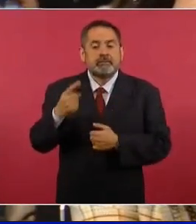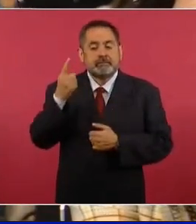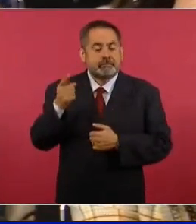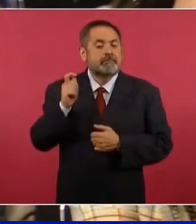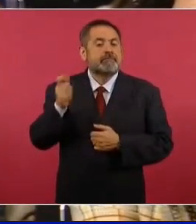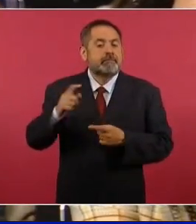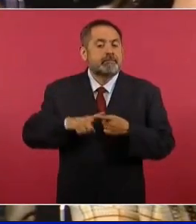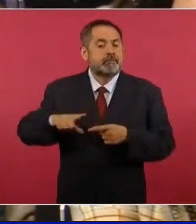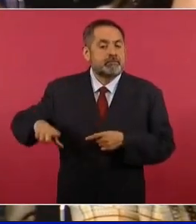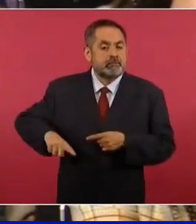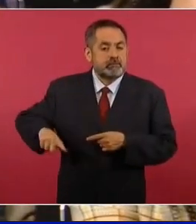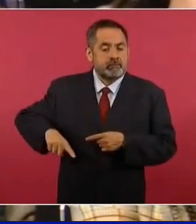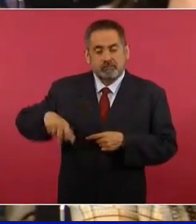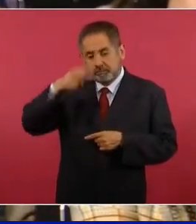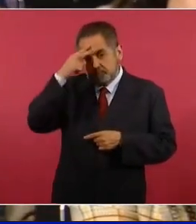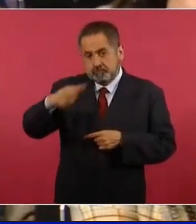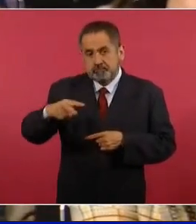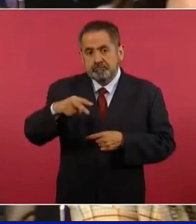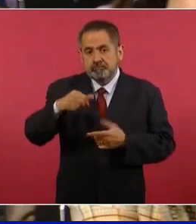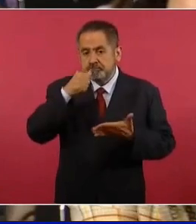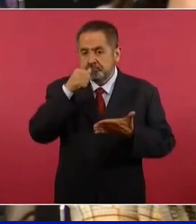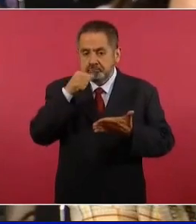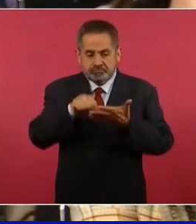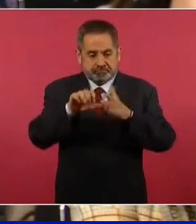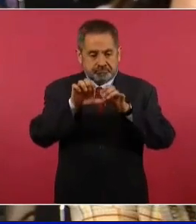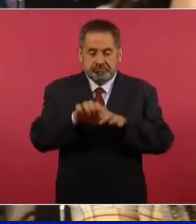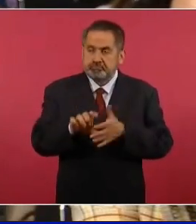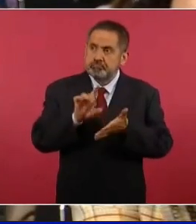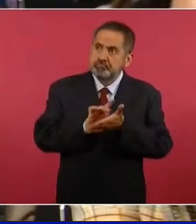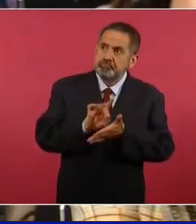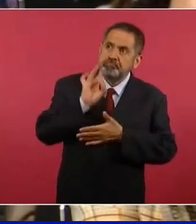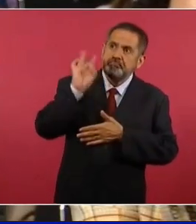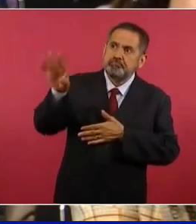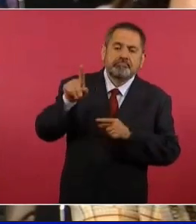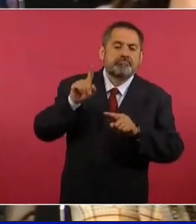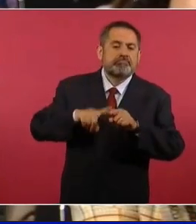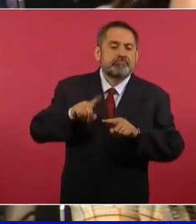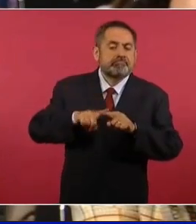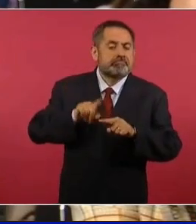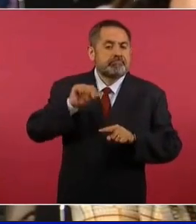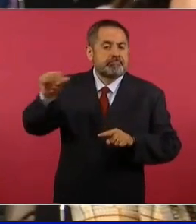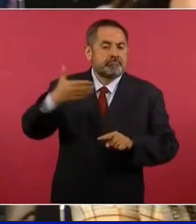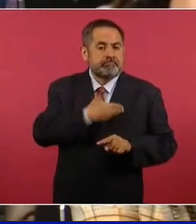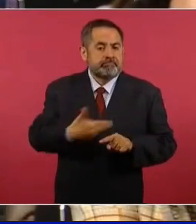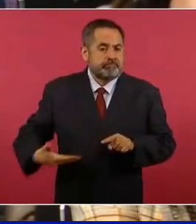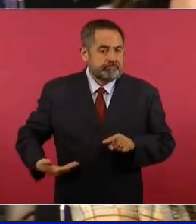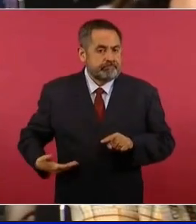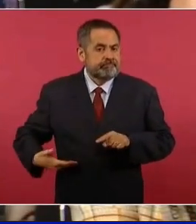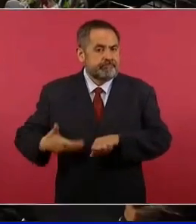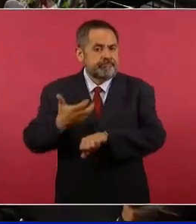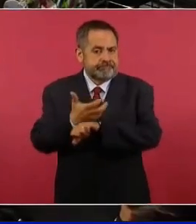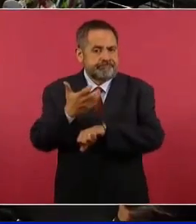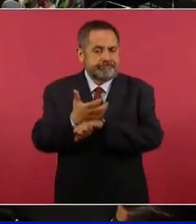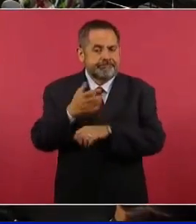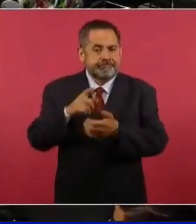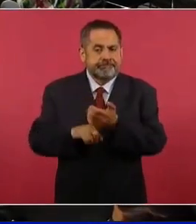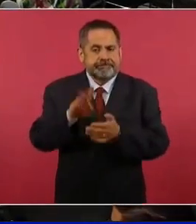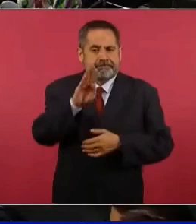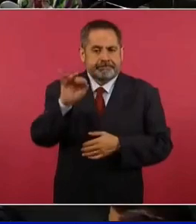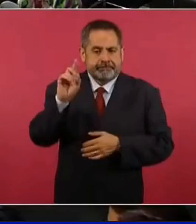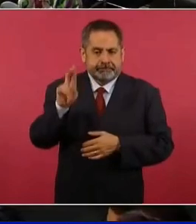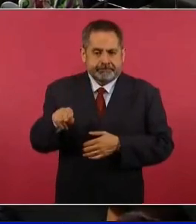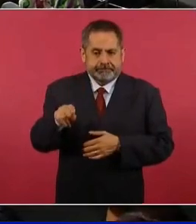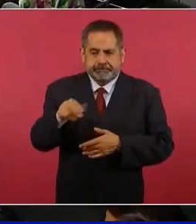el gobierno de México envió una nota diplomática al presidente de los Estados Unidos de Norteamérica, Joe